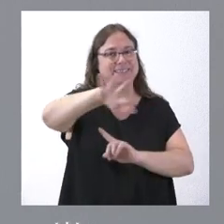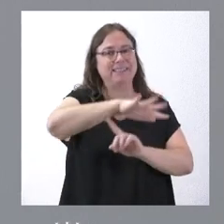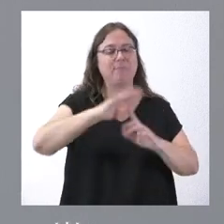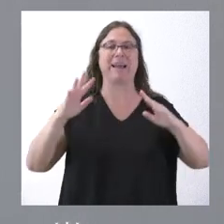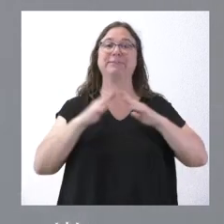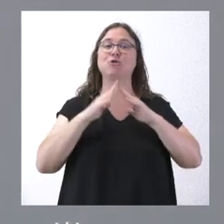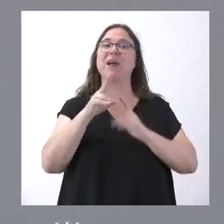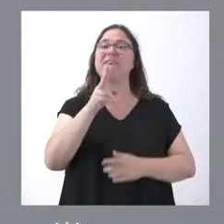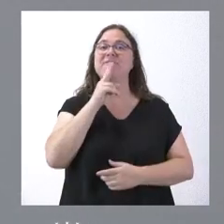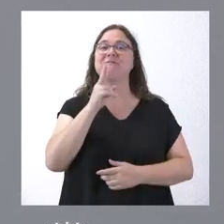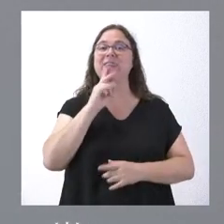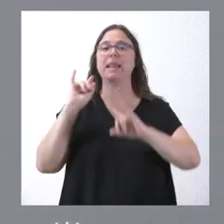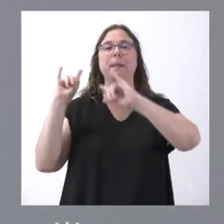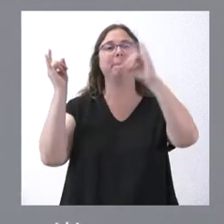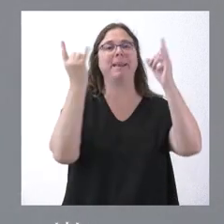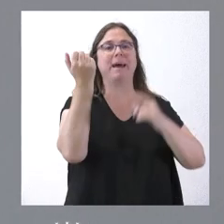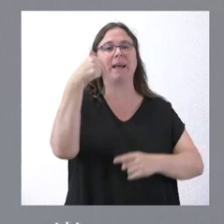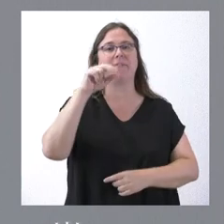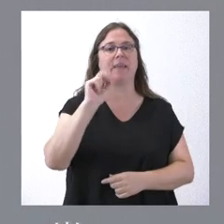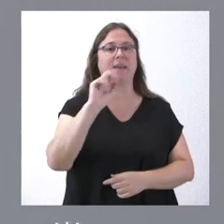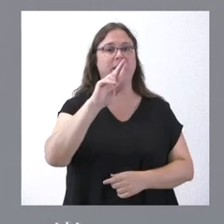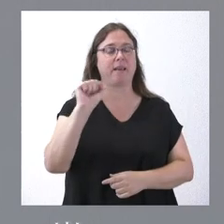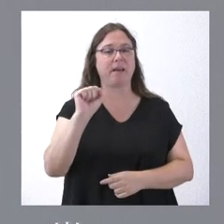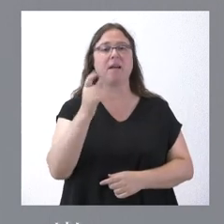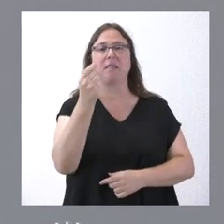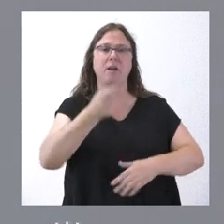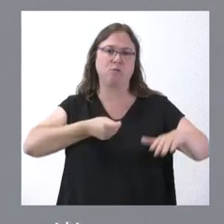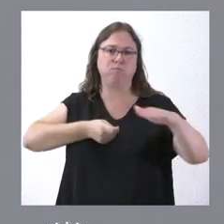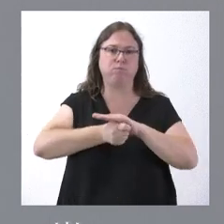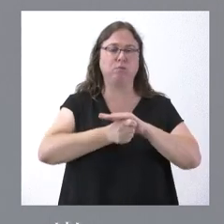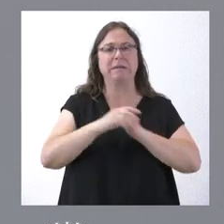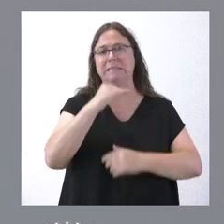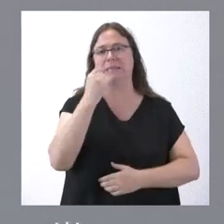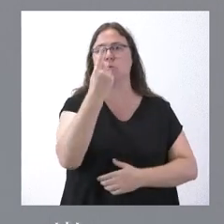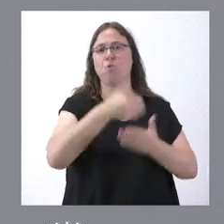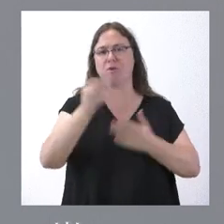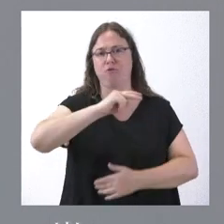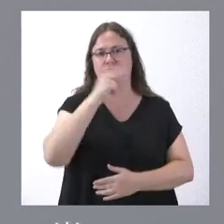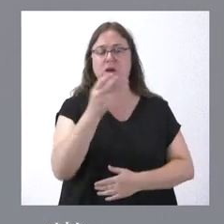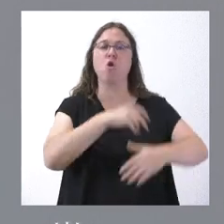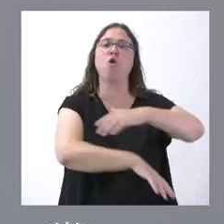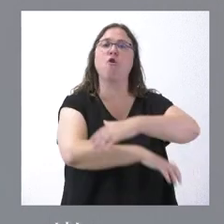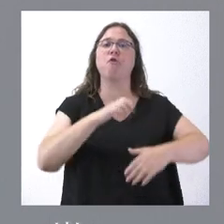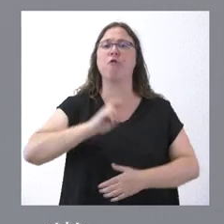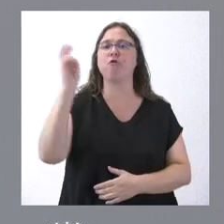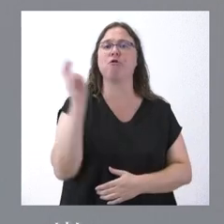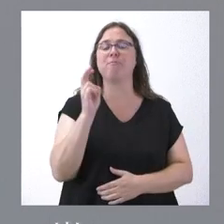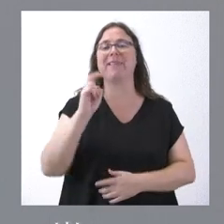verde del Pinar de Antequera con una inversión cercana a 1 millón de euros. Son fondos financiados también con